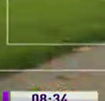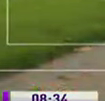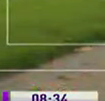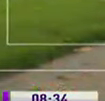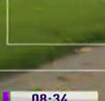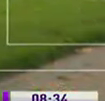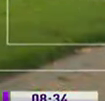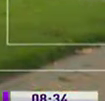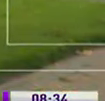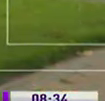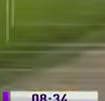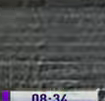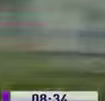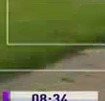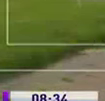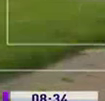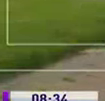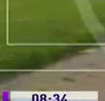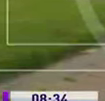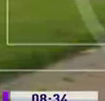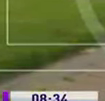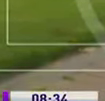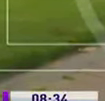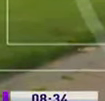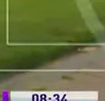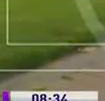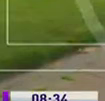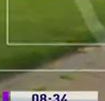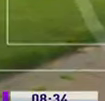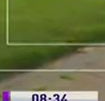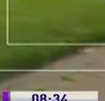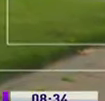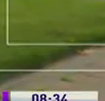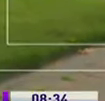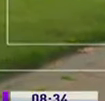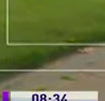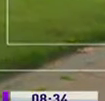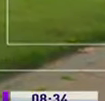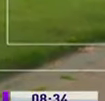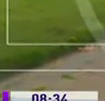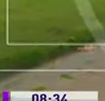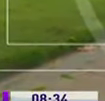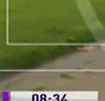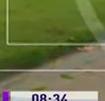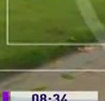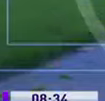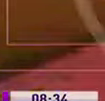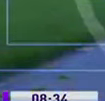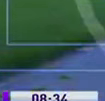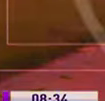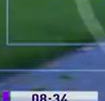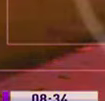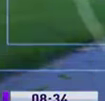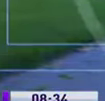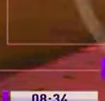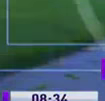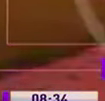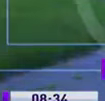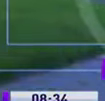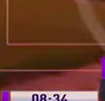Atento a mis switches de copia, atento a mis switches de copia. Pesquisa mascotas en la plaza de los tubos, papeles todo el mundo firme.